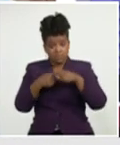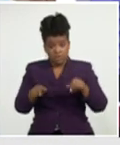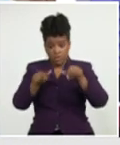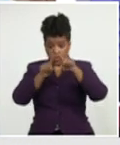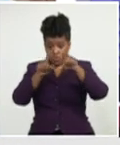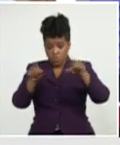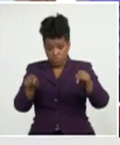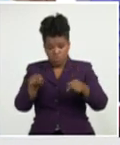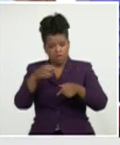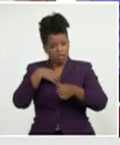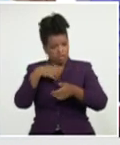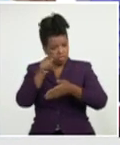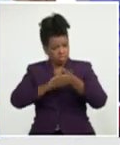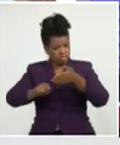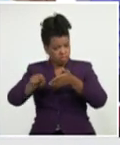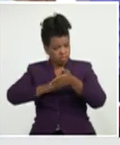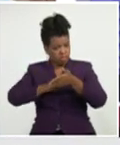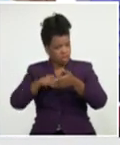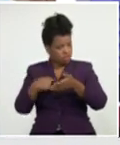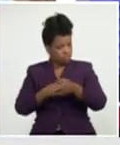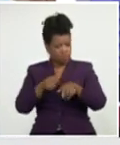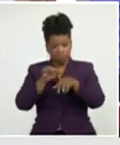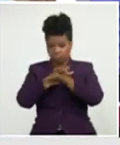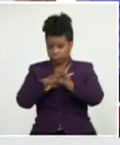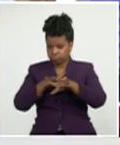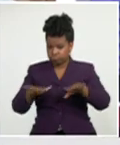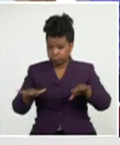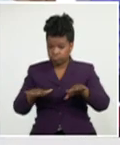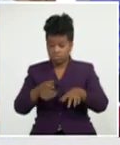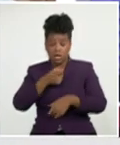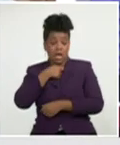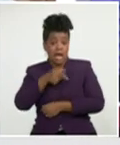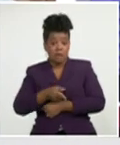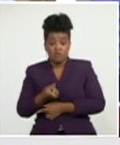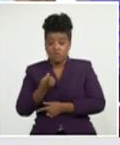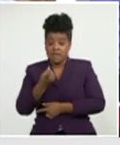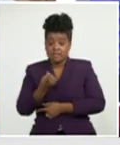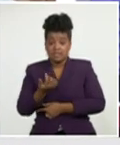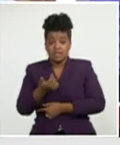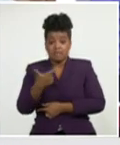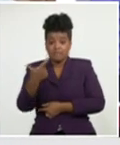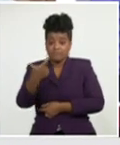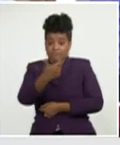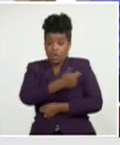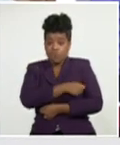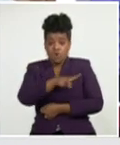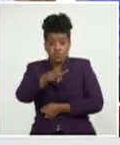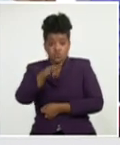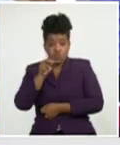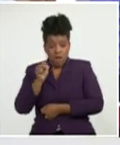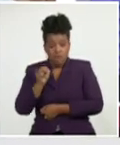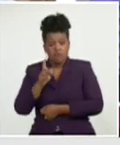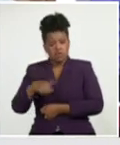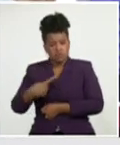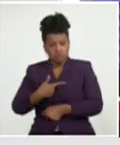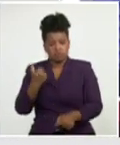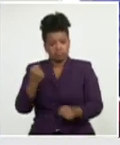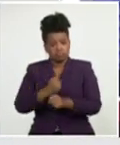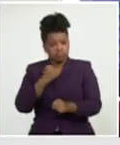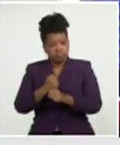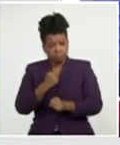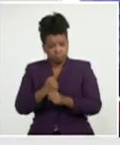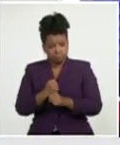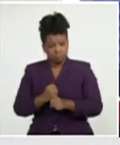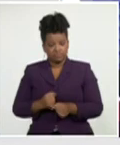desarrollando vacunas tenemos una estrategia clara, incluso para si hubiera que desarrollar vacunas contra las cepas mutantes, estamos trabajando en ese sentido.